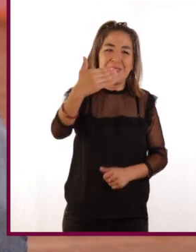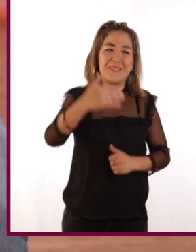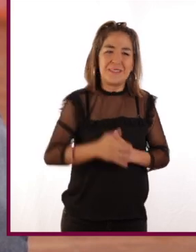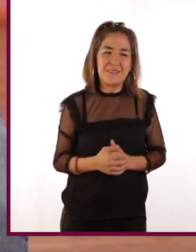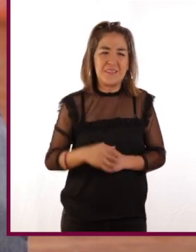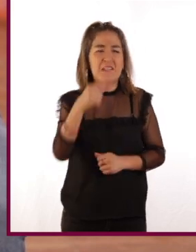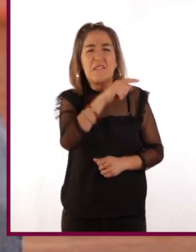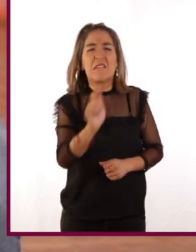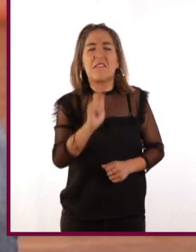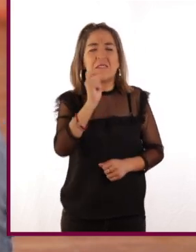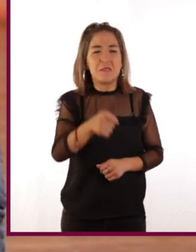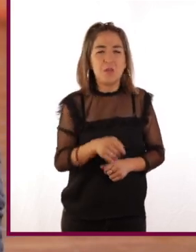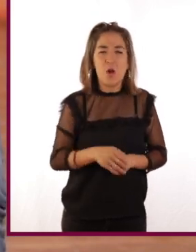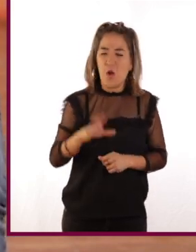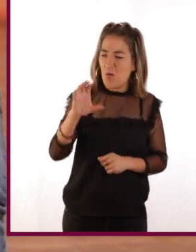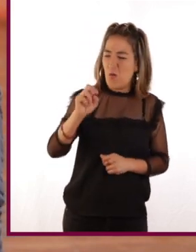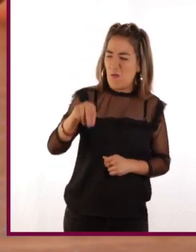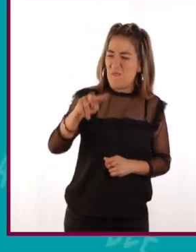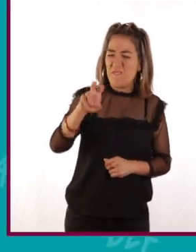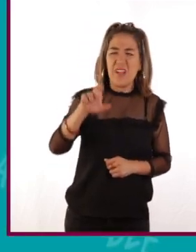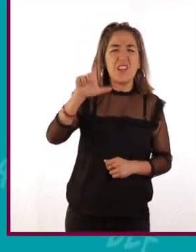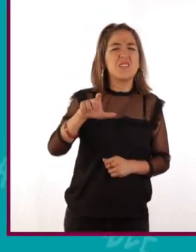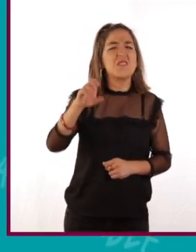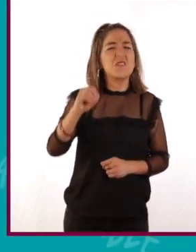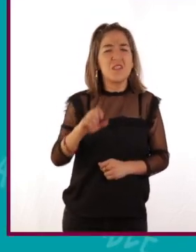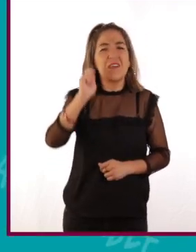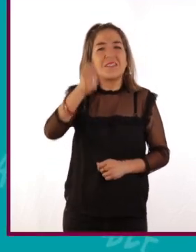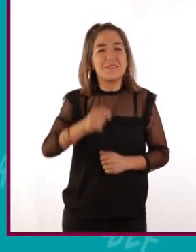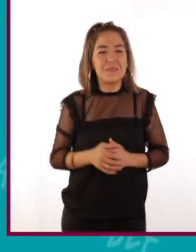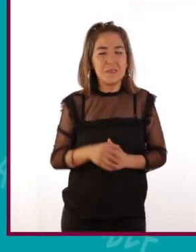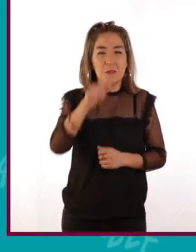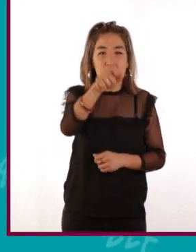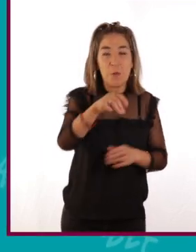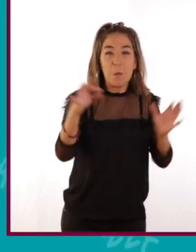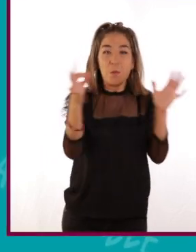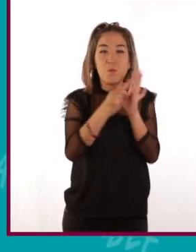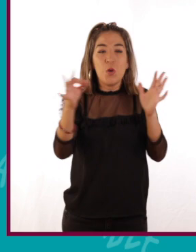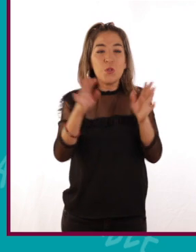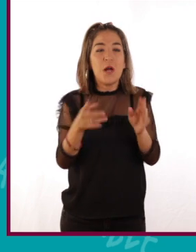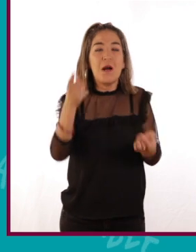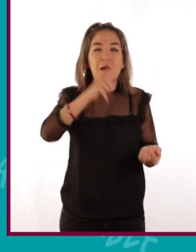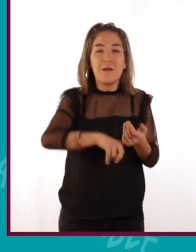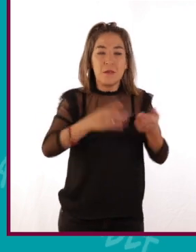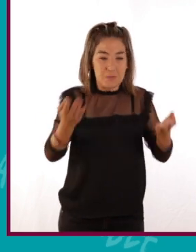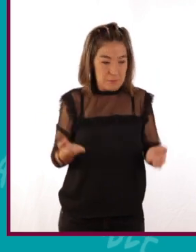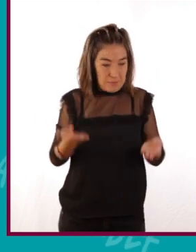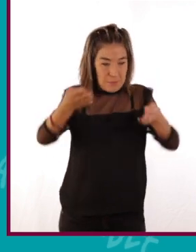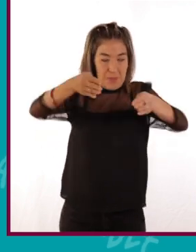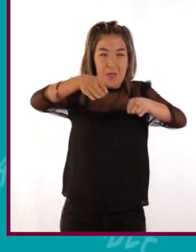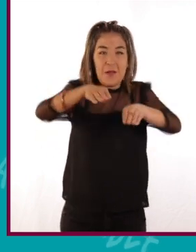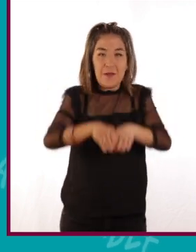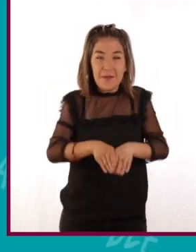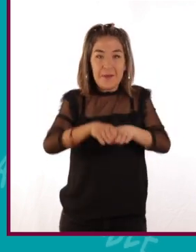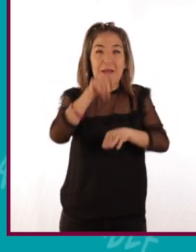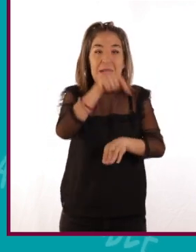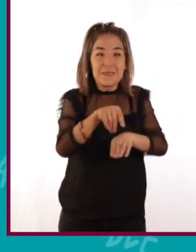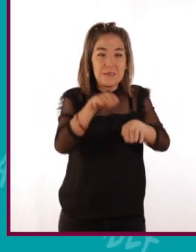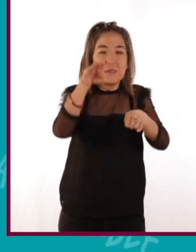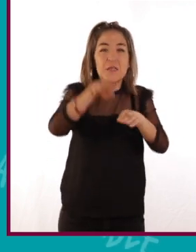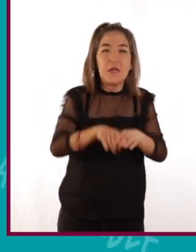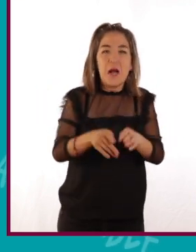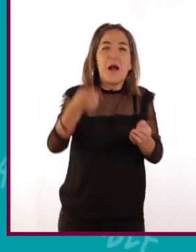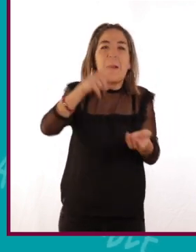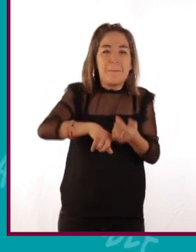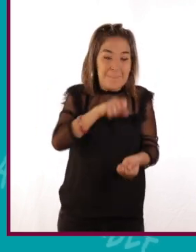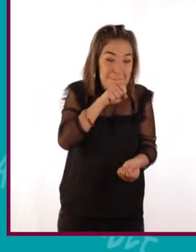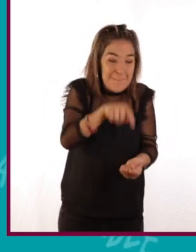Elemental, compañera. Oye, ¿qué es eso de que sea convexo? Pues que si tomas 2 puntos del poliedro y los unes, el segmento